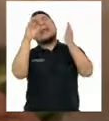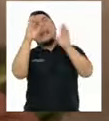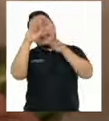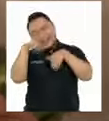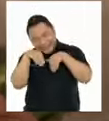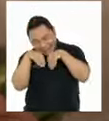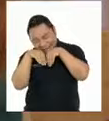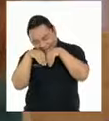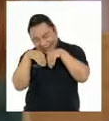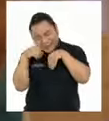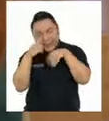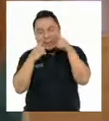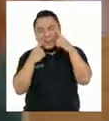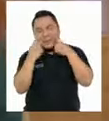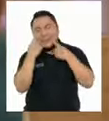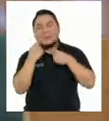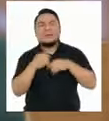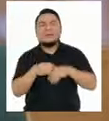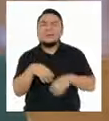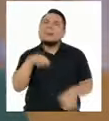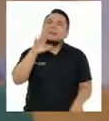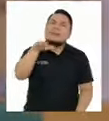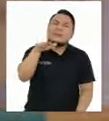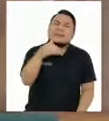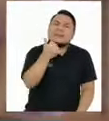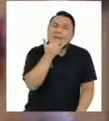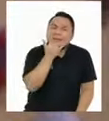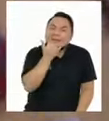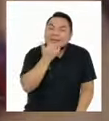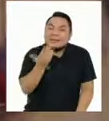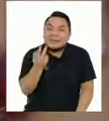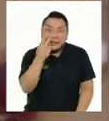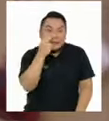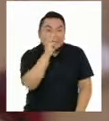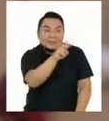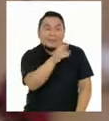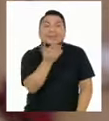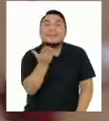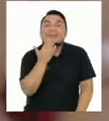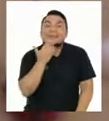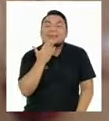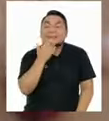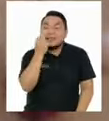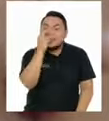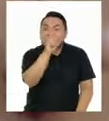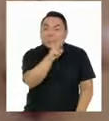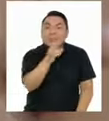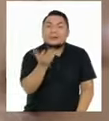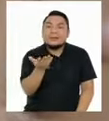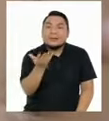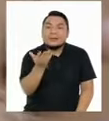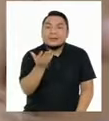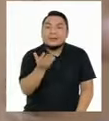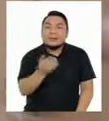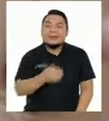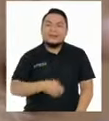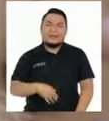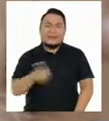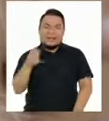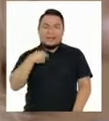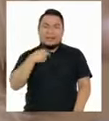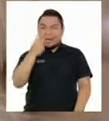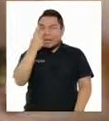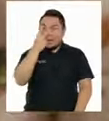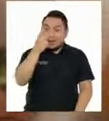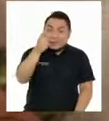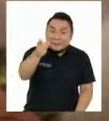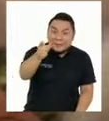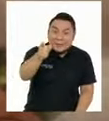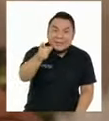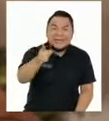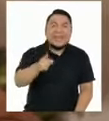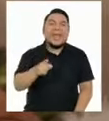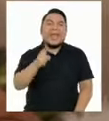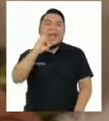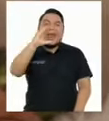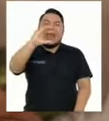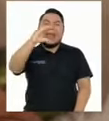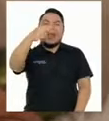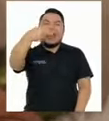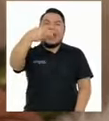¿A quién viste, Chancay? Lo vi, Héctor. ¡A Chasqui!